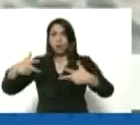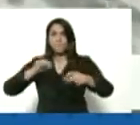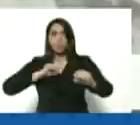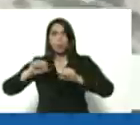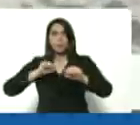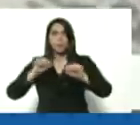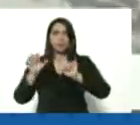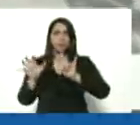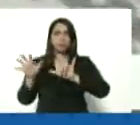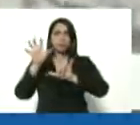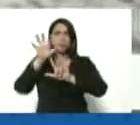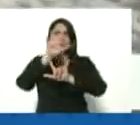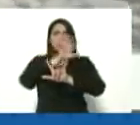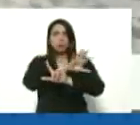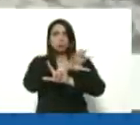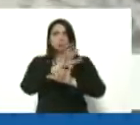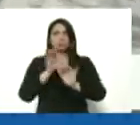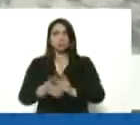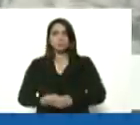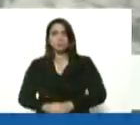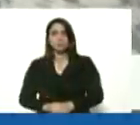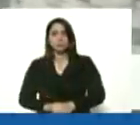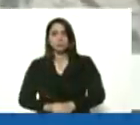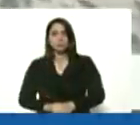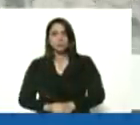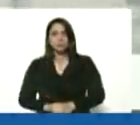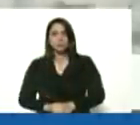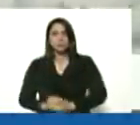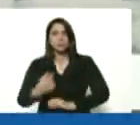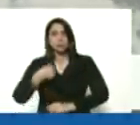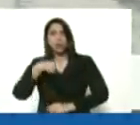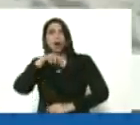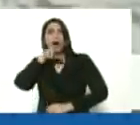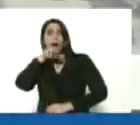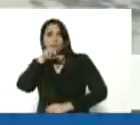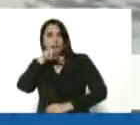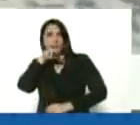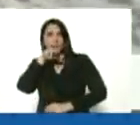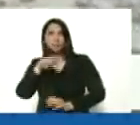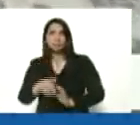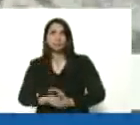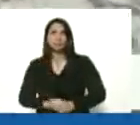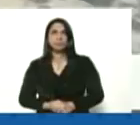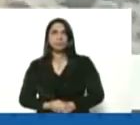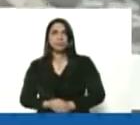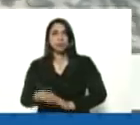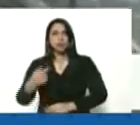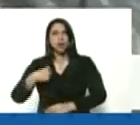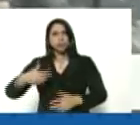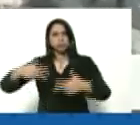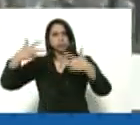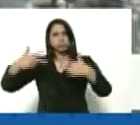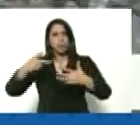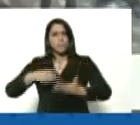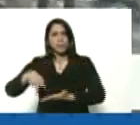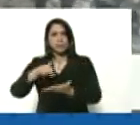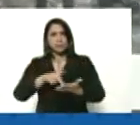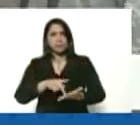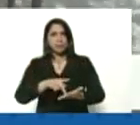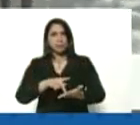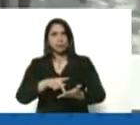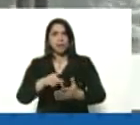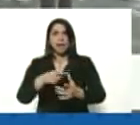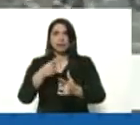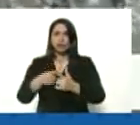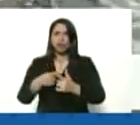Movimiento de Países No Alineados. Yo hablé y estuve en la videoconferencia y en ese momento me empezaron